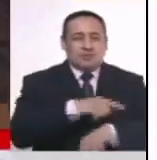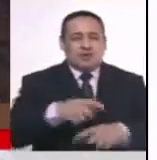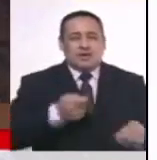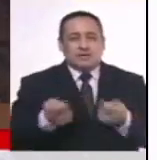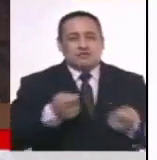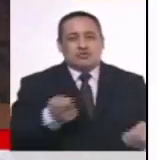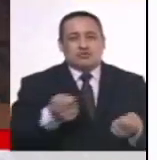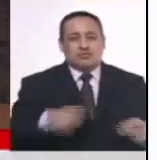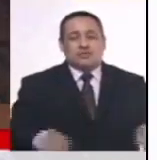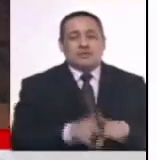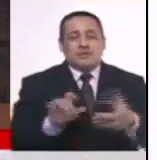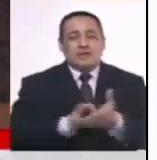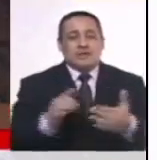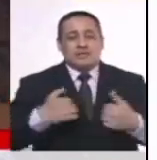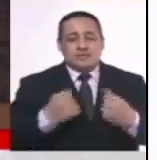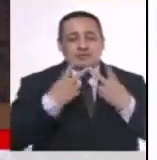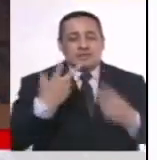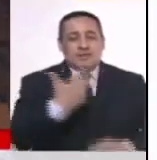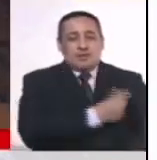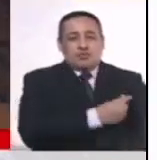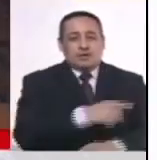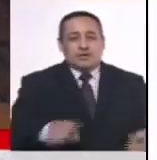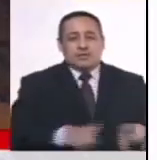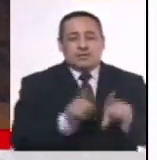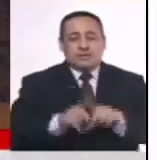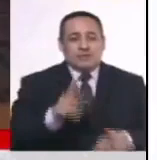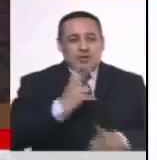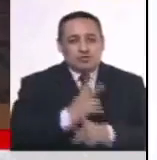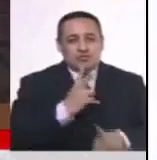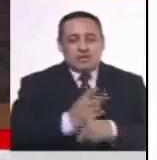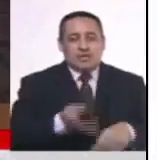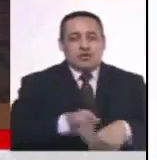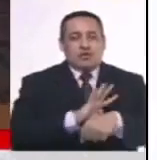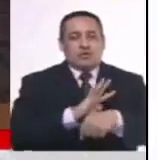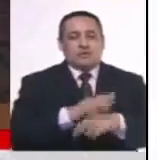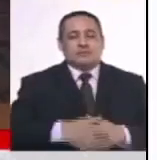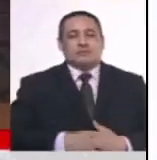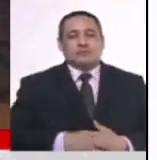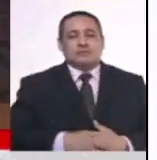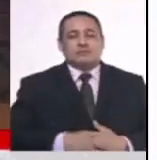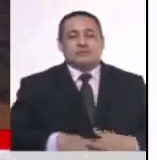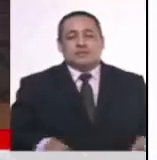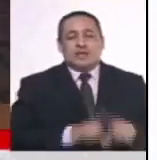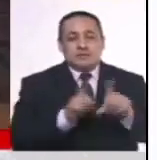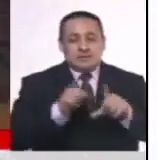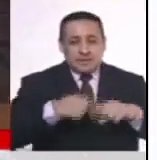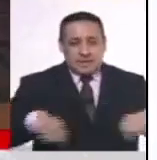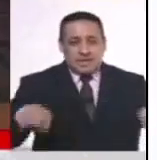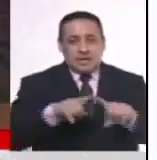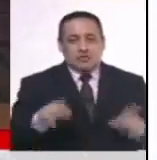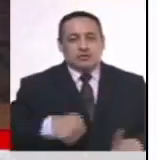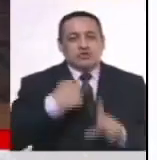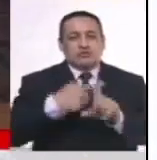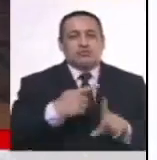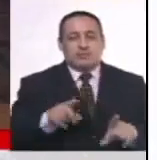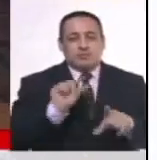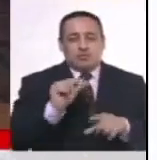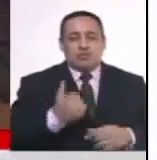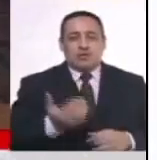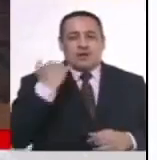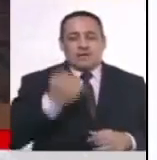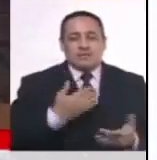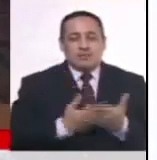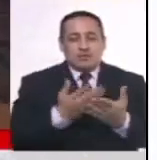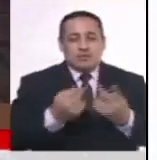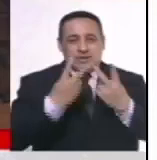gestión y obtención de las vacunas para prevenir el COVID-19. A ello se suma el reciente